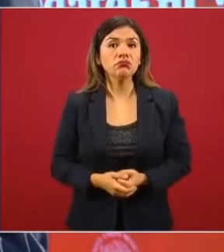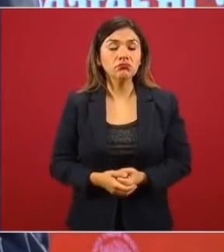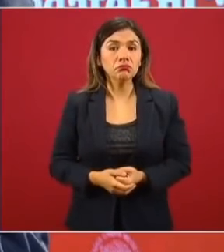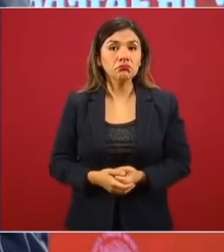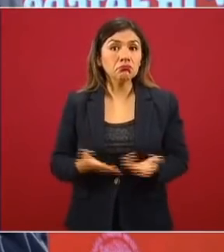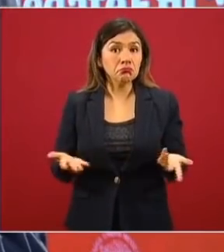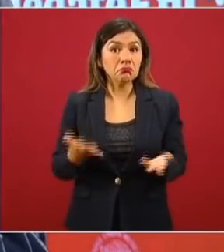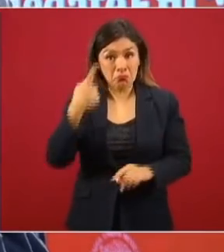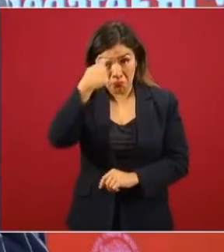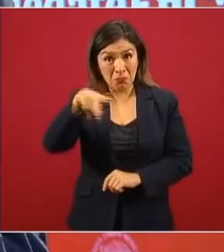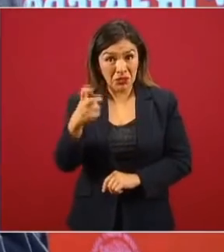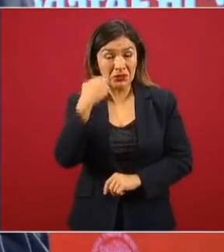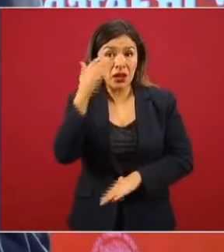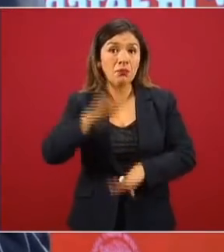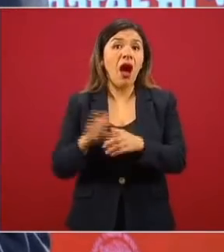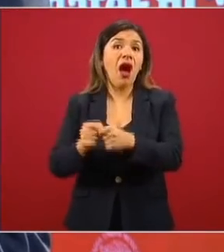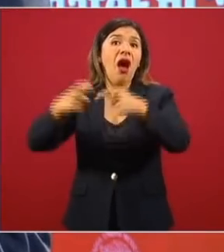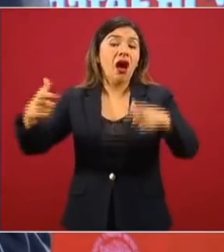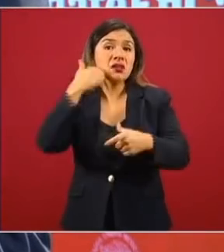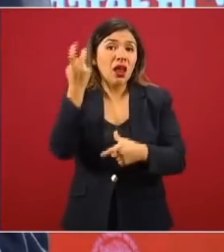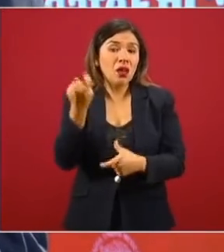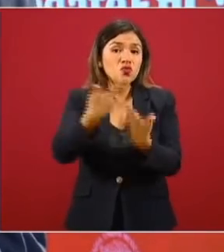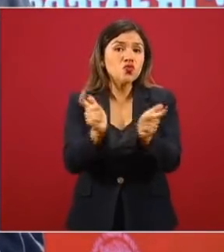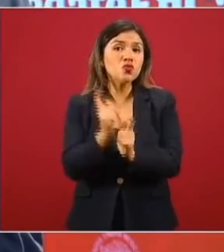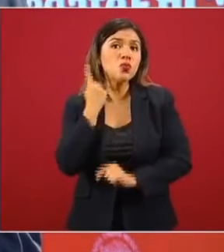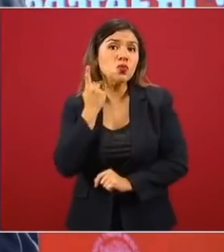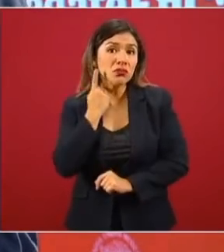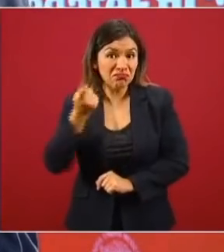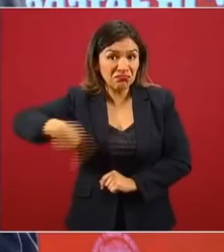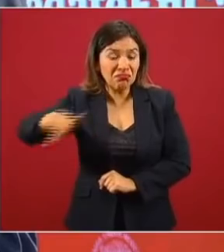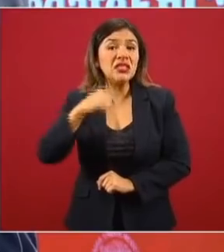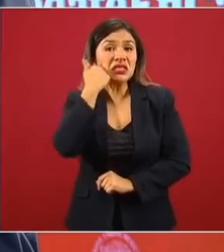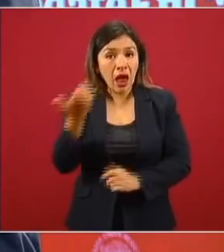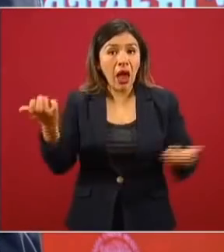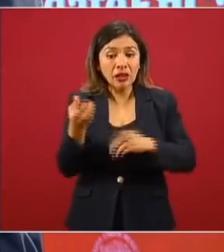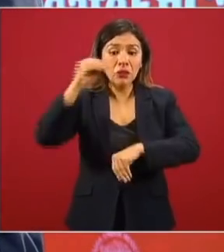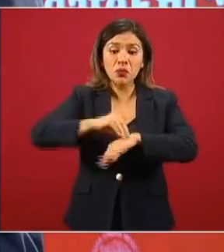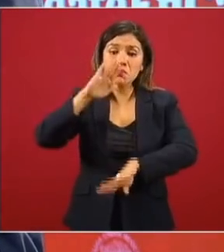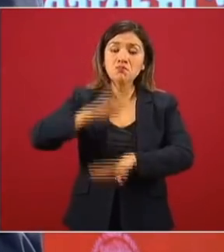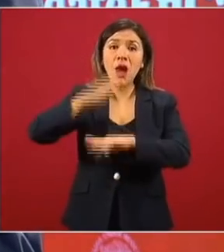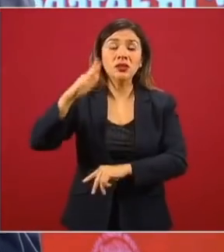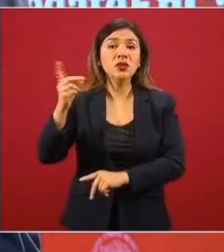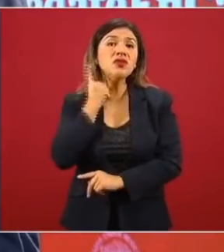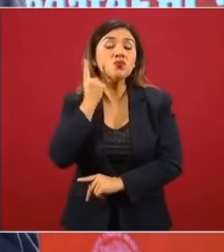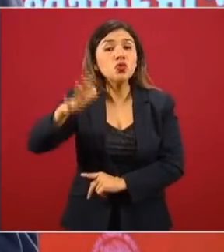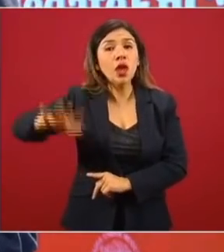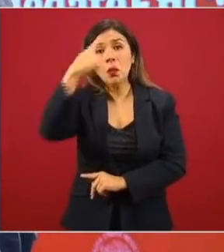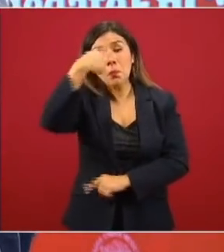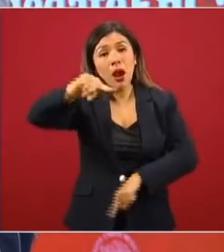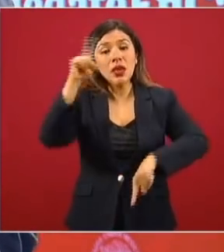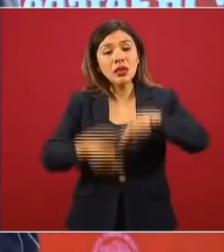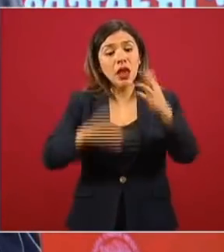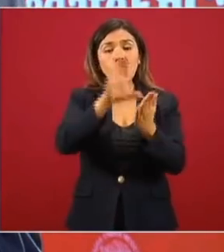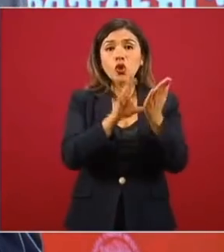Para eso quieren tener la mayoría. Quieren tener la mayoría para que se quite de la